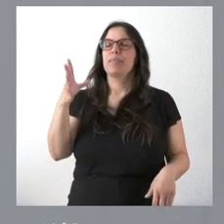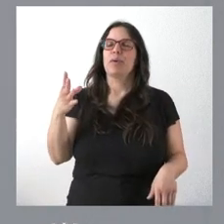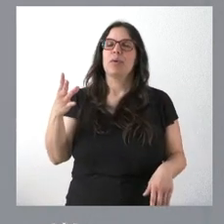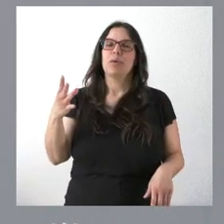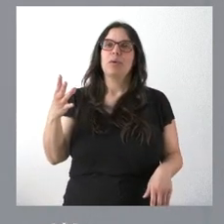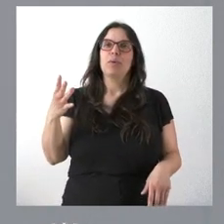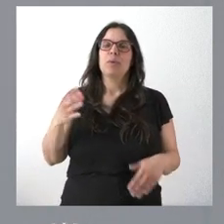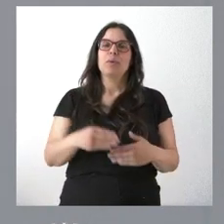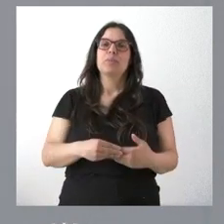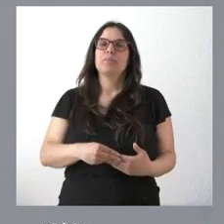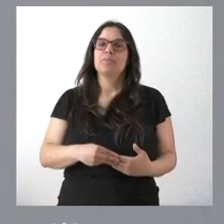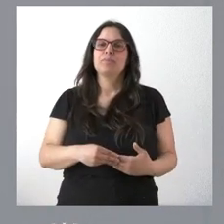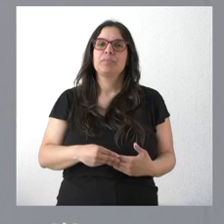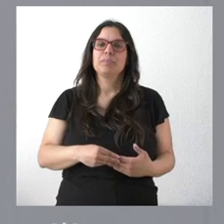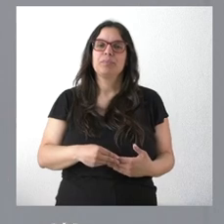por su